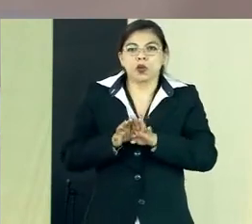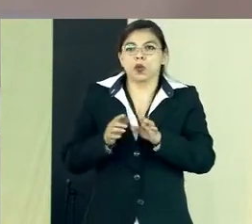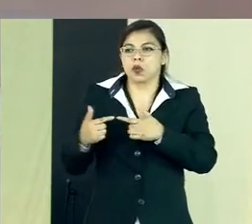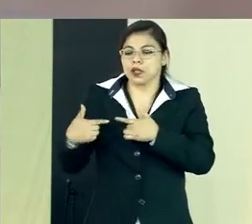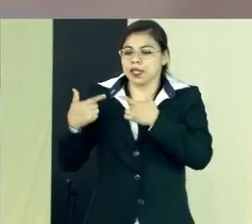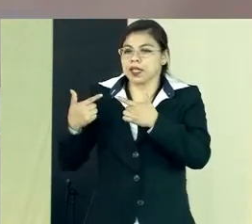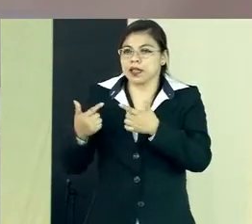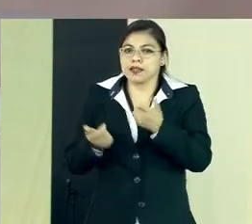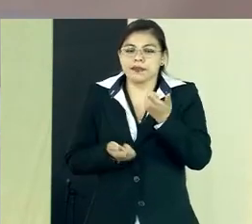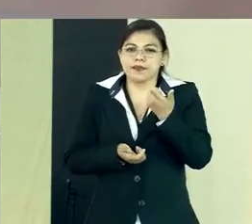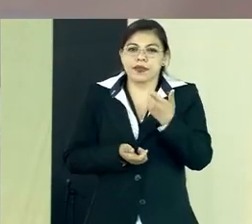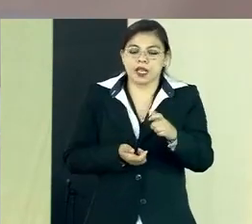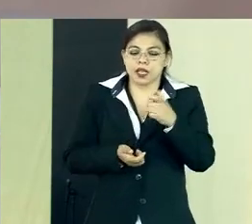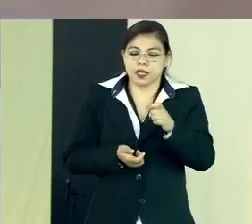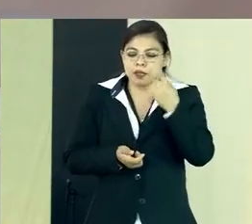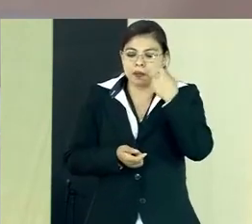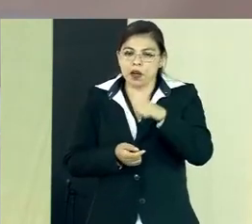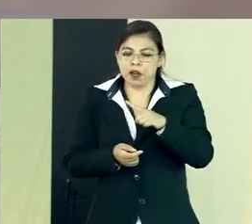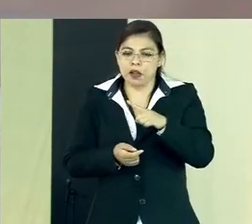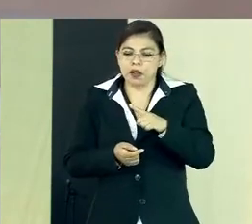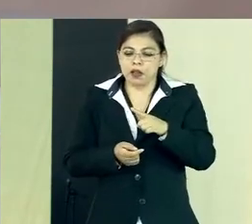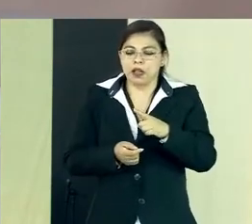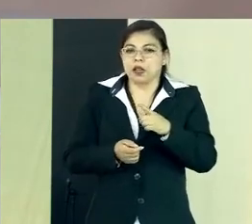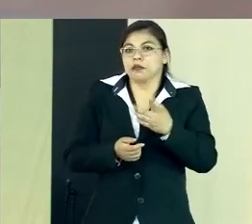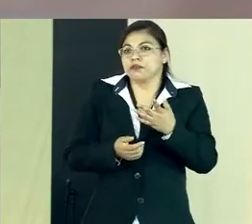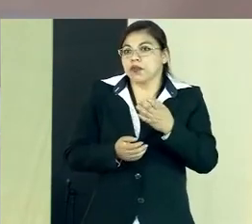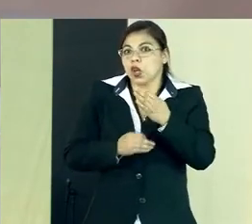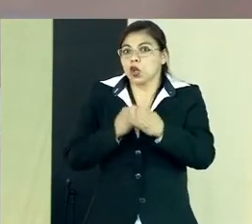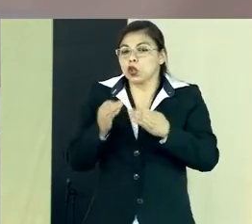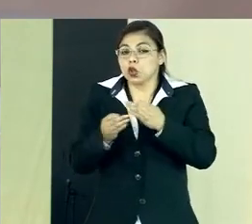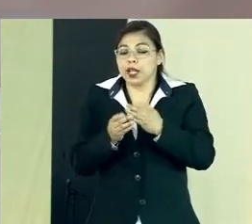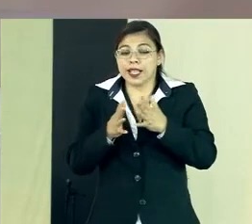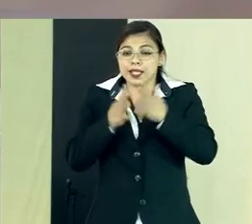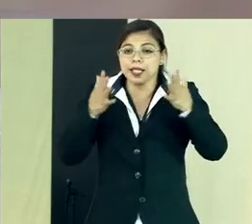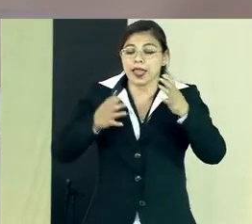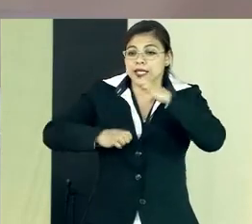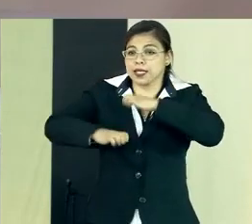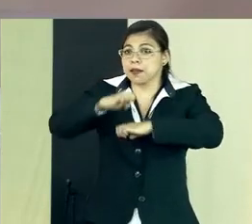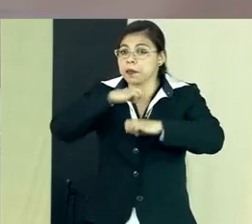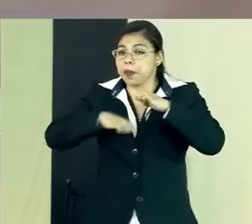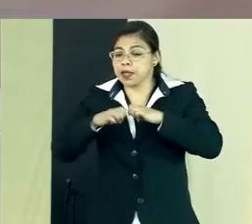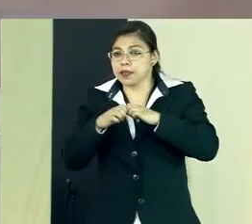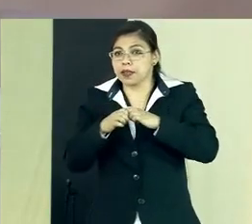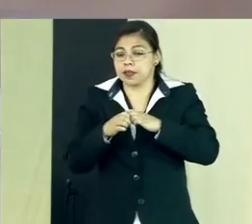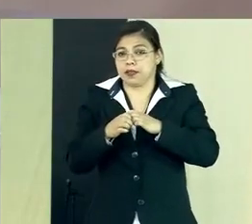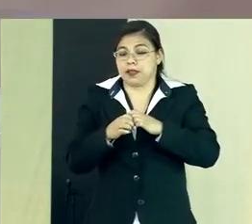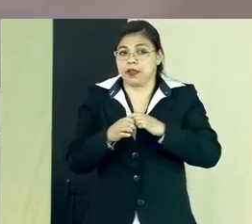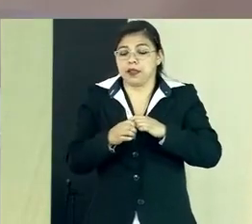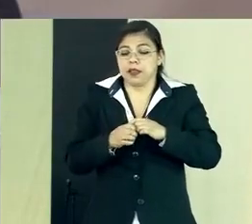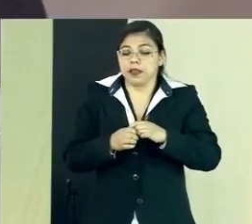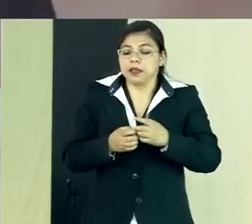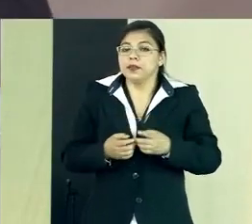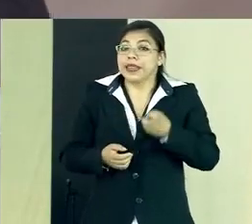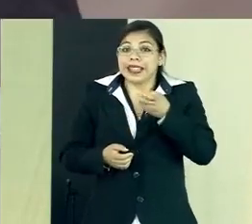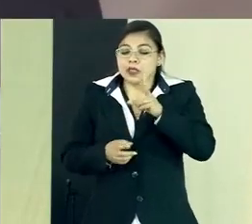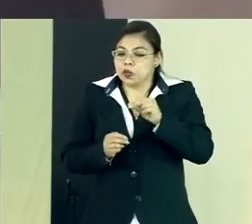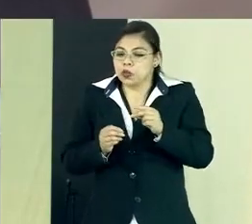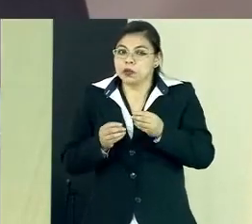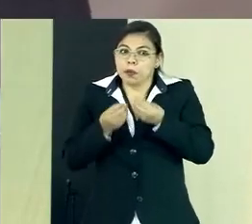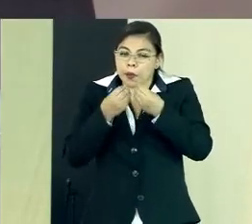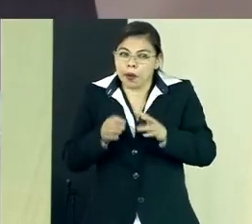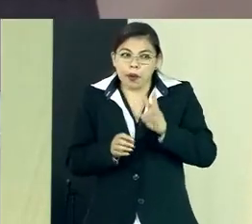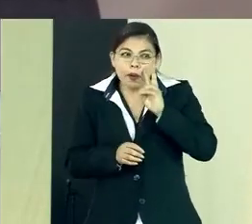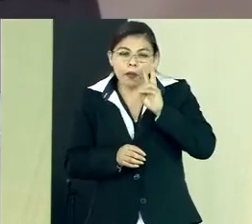de riqueza para concentrarla en las grandes corporaciones transnacionales esto no debemos perderlo de vista